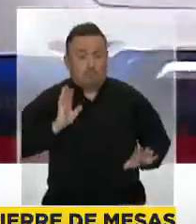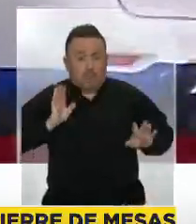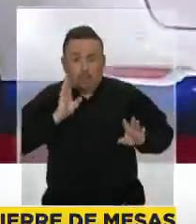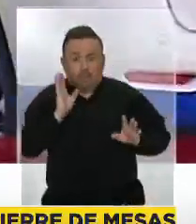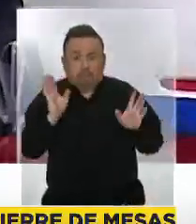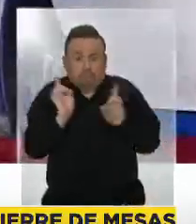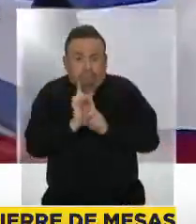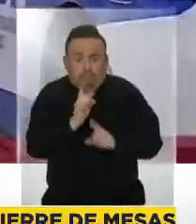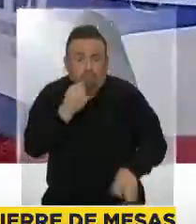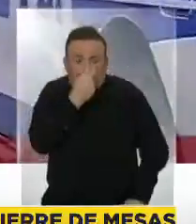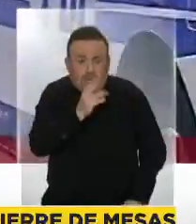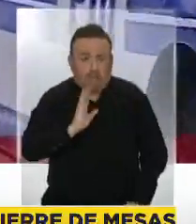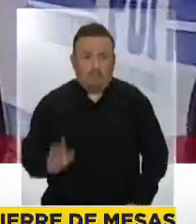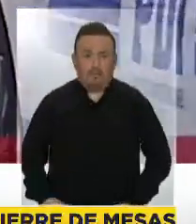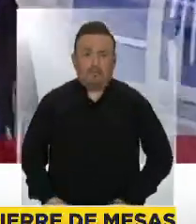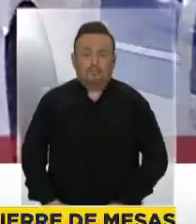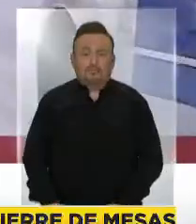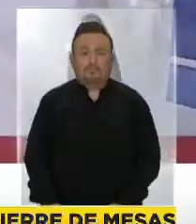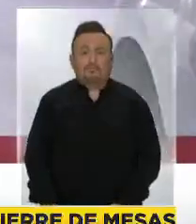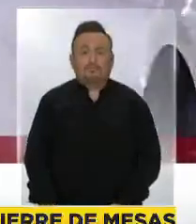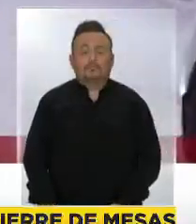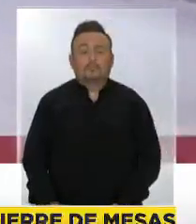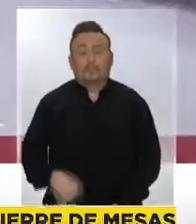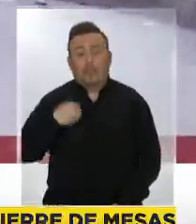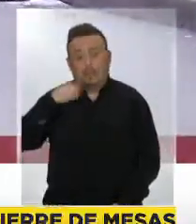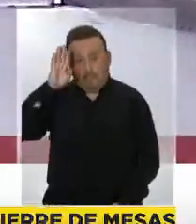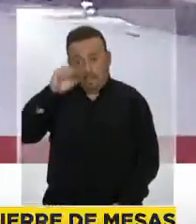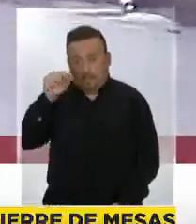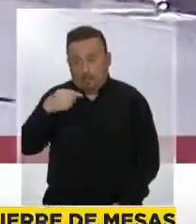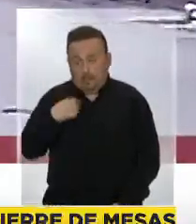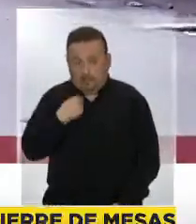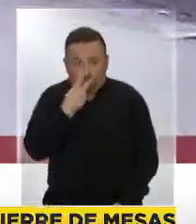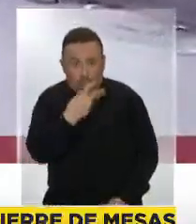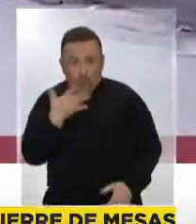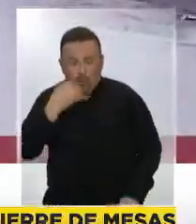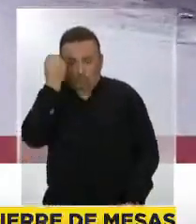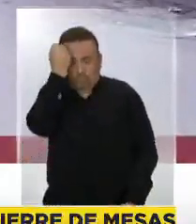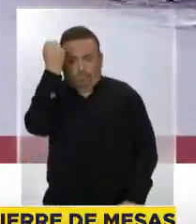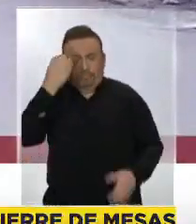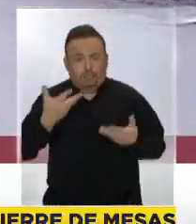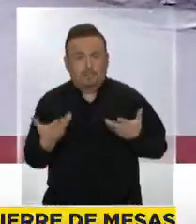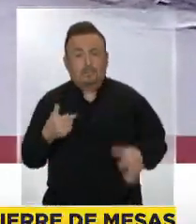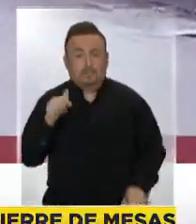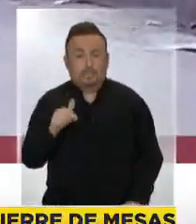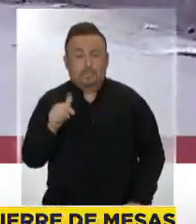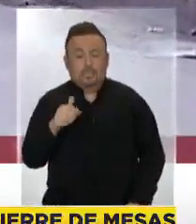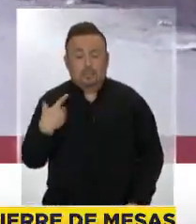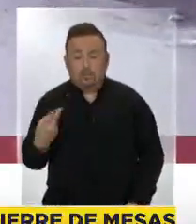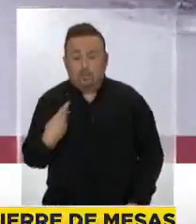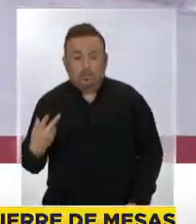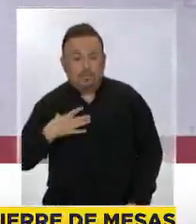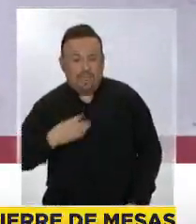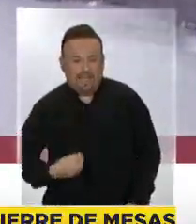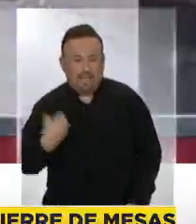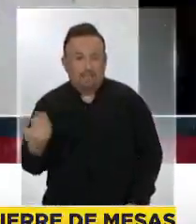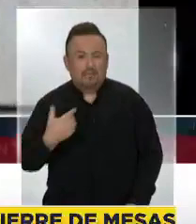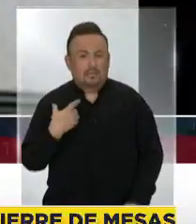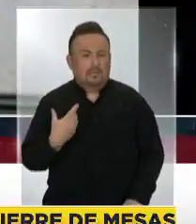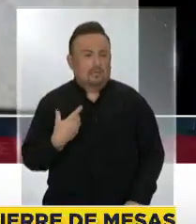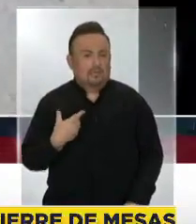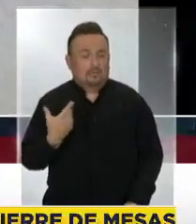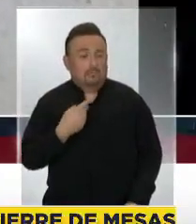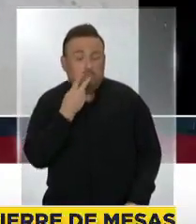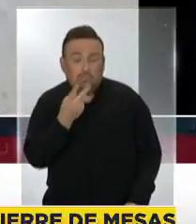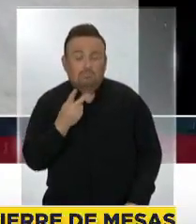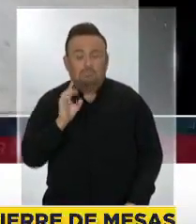podemos decir. Pues. Me imagino que igual es impactante todo esto, porque estaba con su hijo y finalmente se encuentra con esta situación. Sí, pues ya hay harto personal de